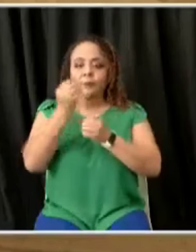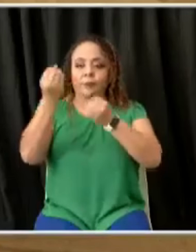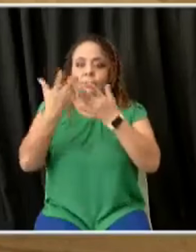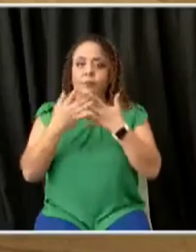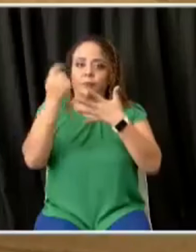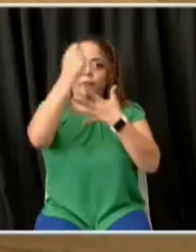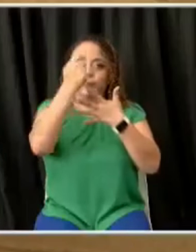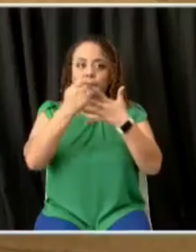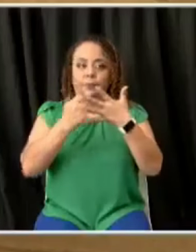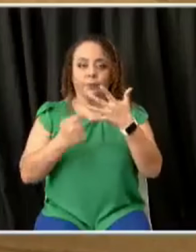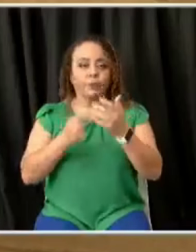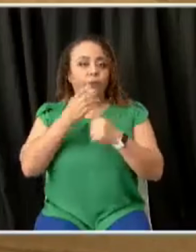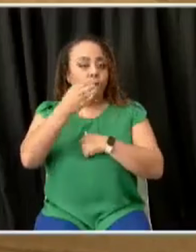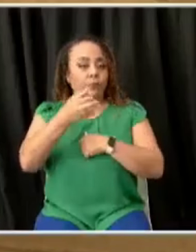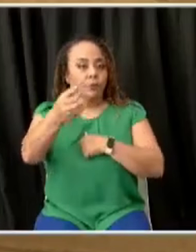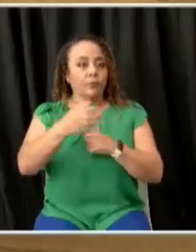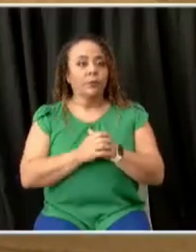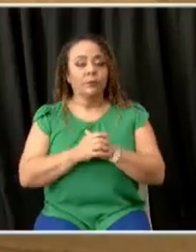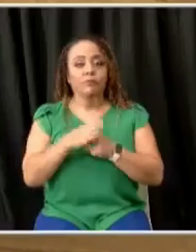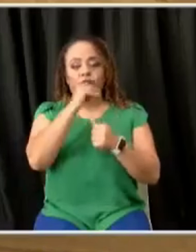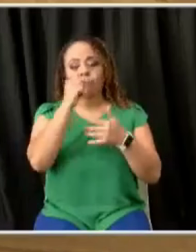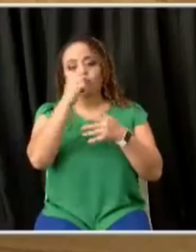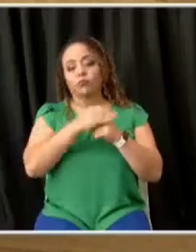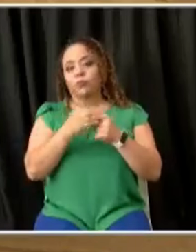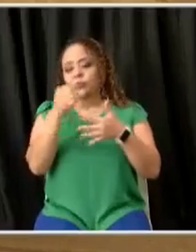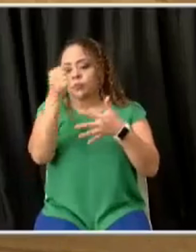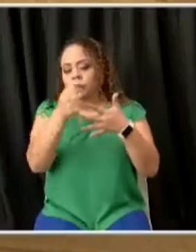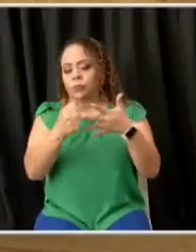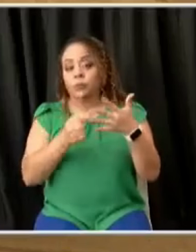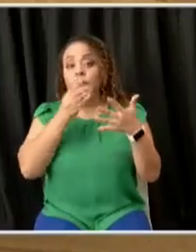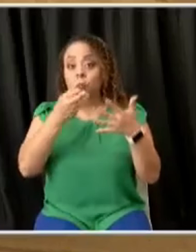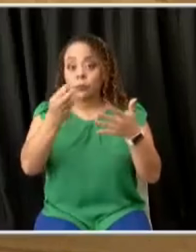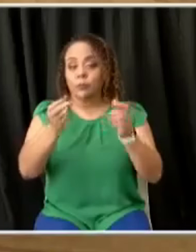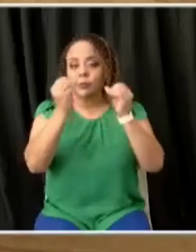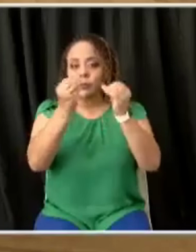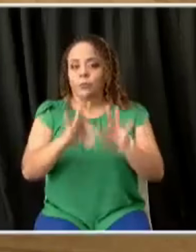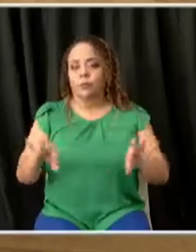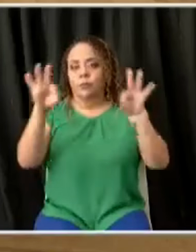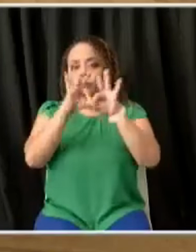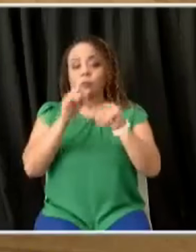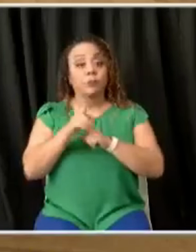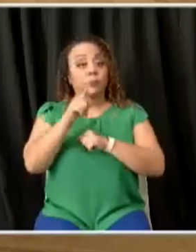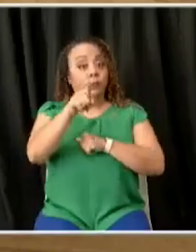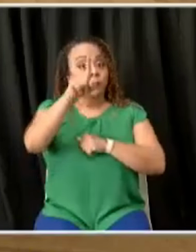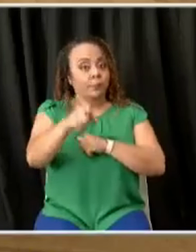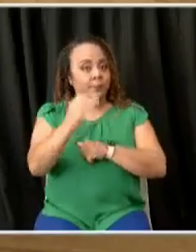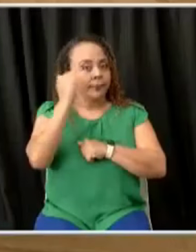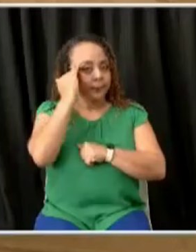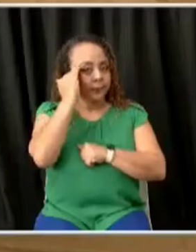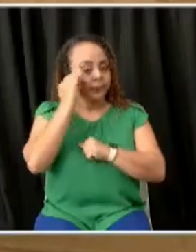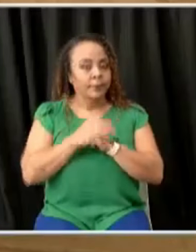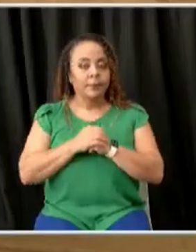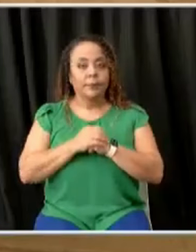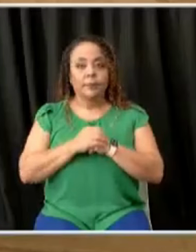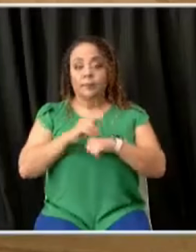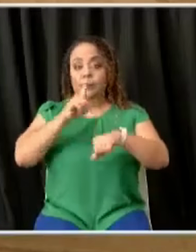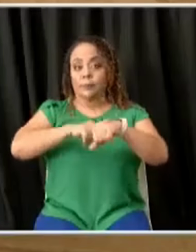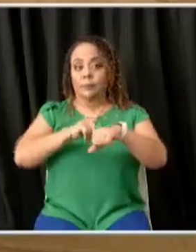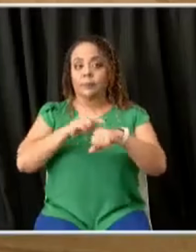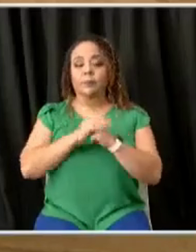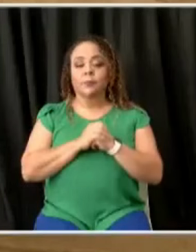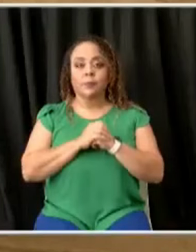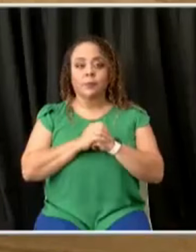serie de recomendaciones y una serie de indicaciones muy importantes que usted debe considerar a la hora de